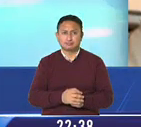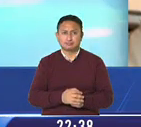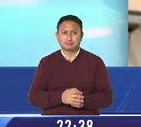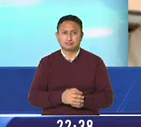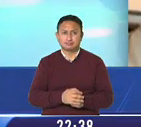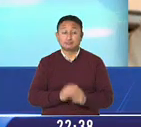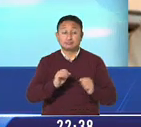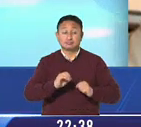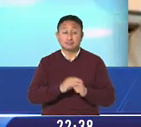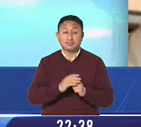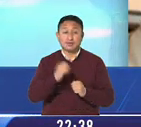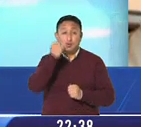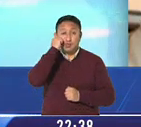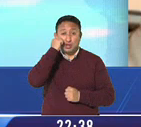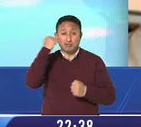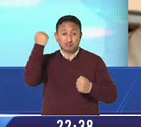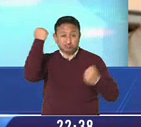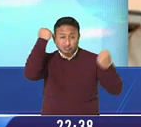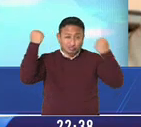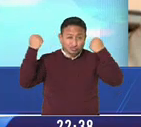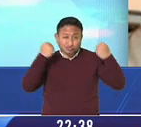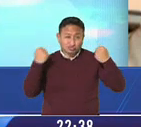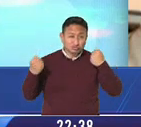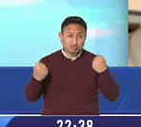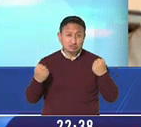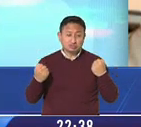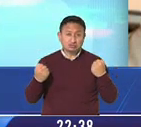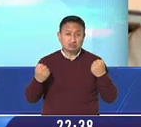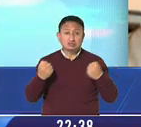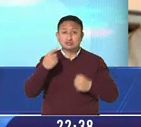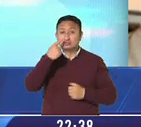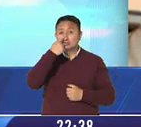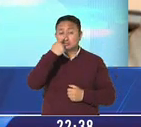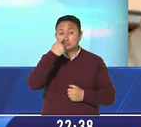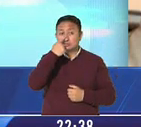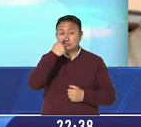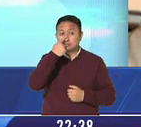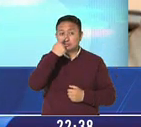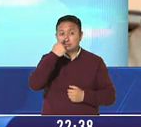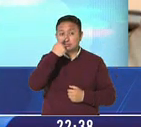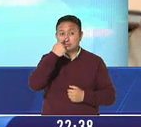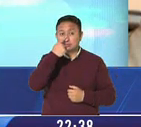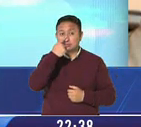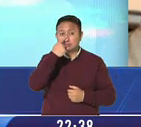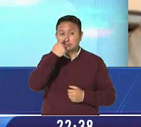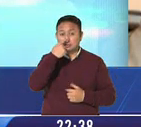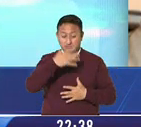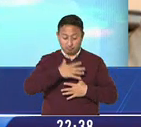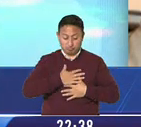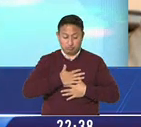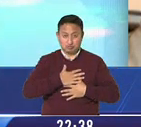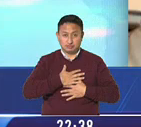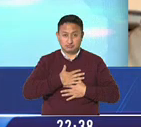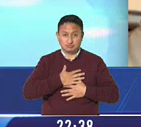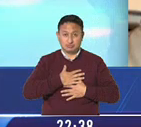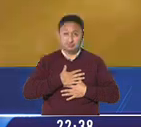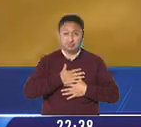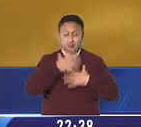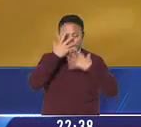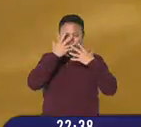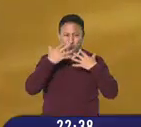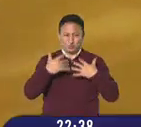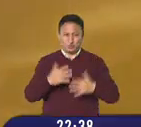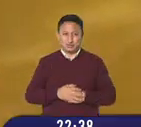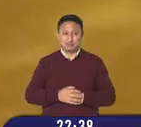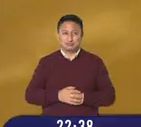obviamente tenía golpes en la cabeza, en la nariz, en la parte del pecho de igual forma, cubierto de sangre.